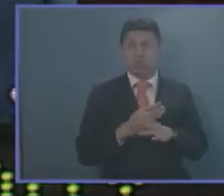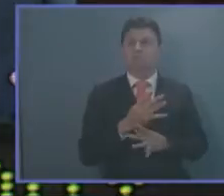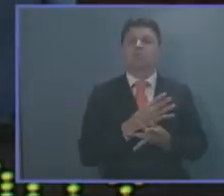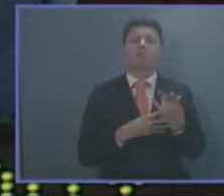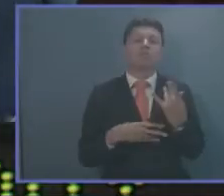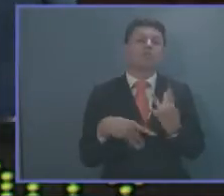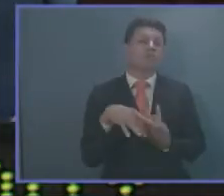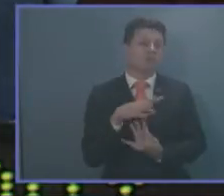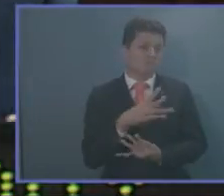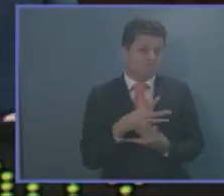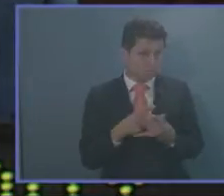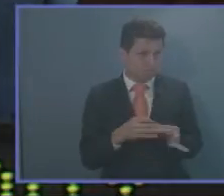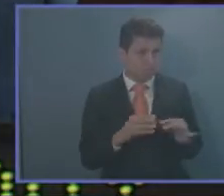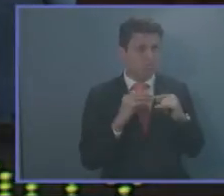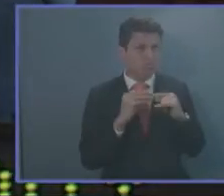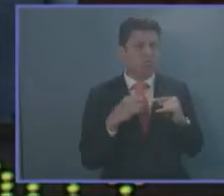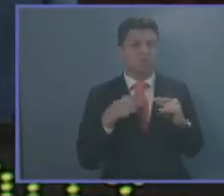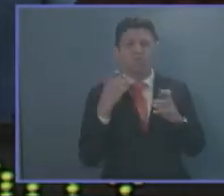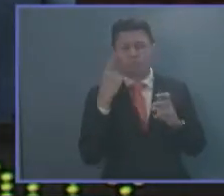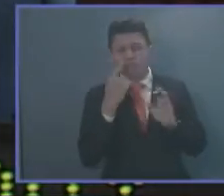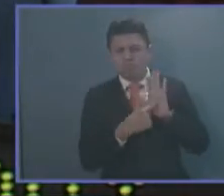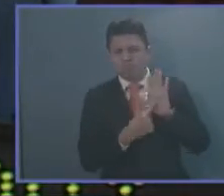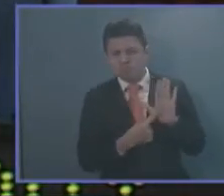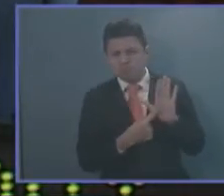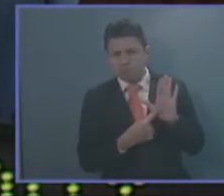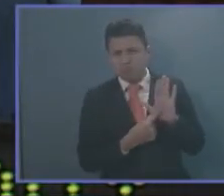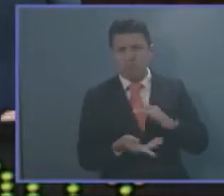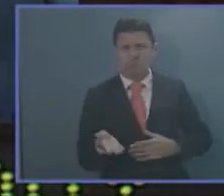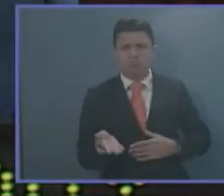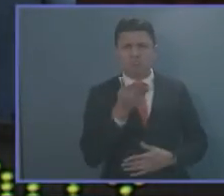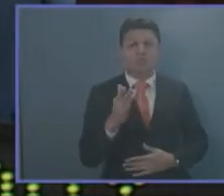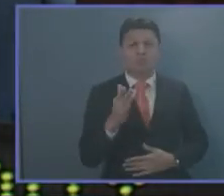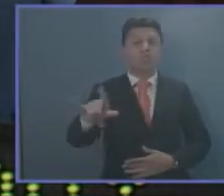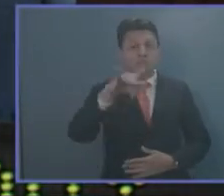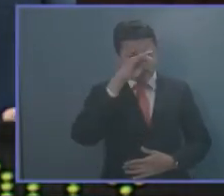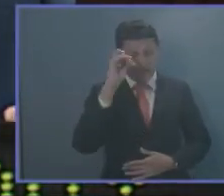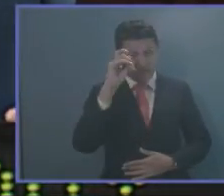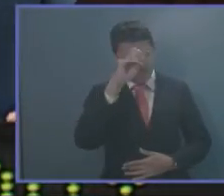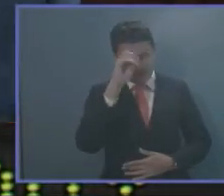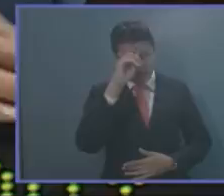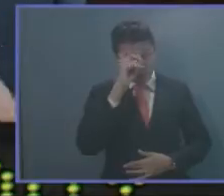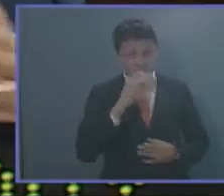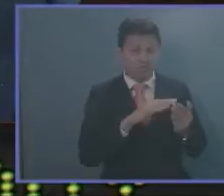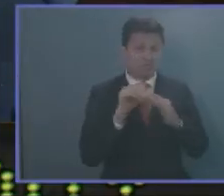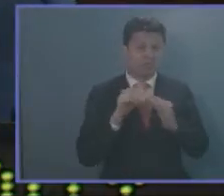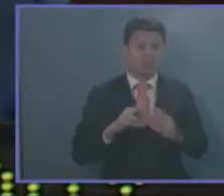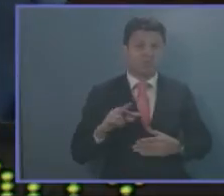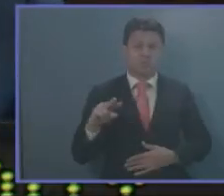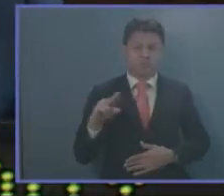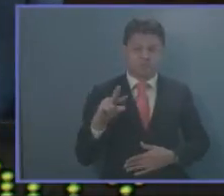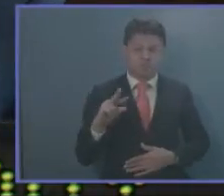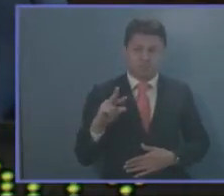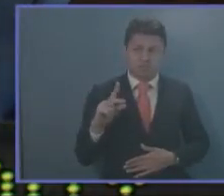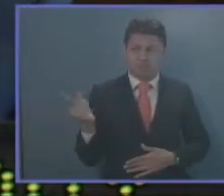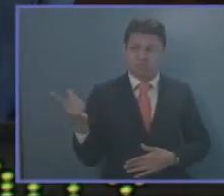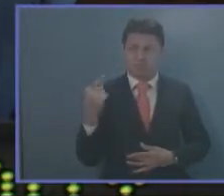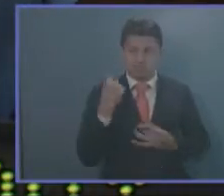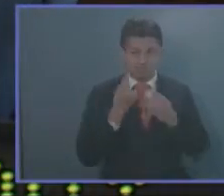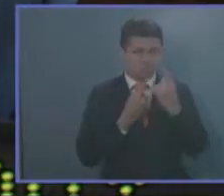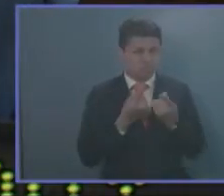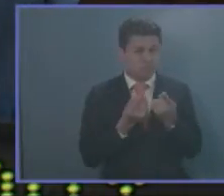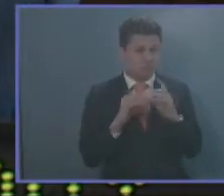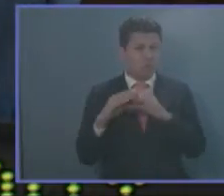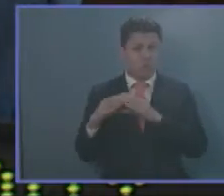ambiente. En especial quiero remarcar el trabajo de los amigos que nos acompañan esta mañana del